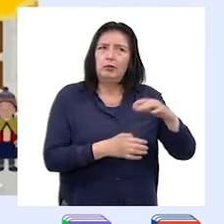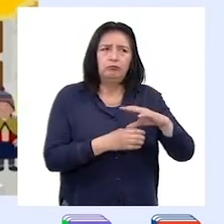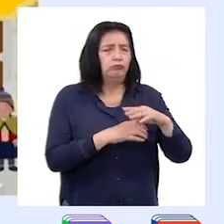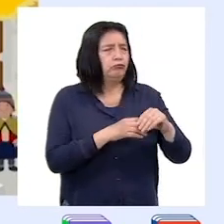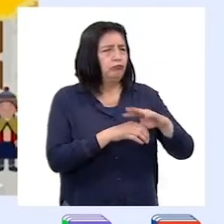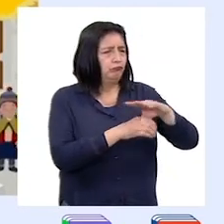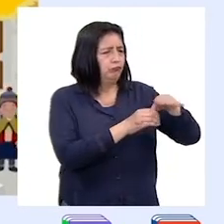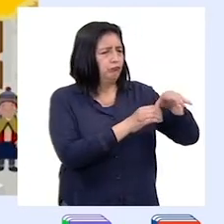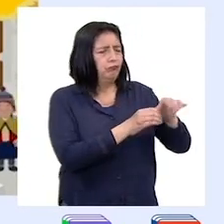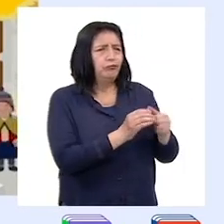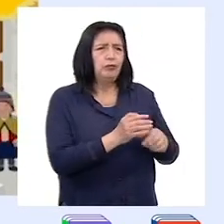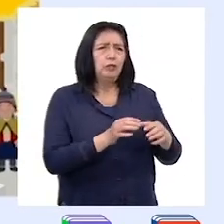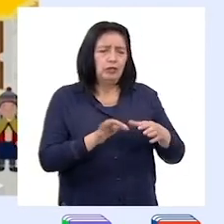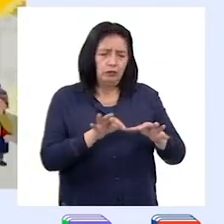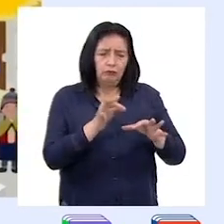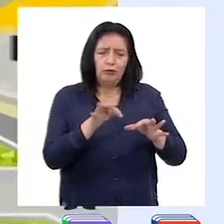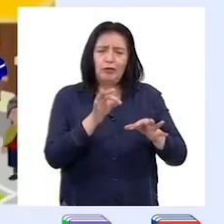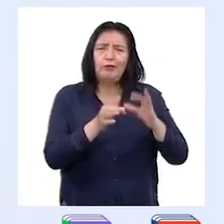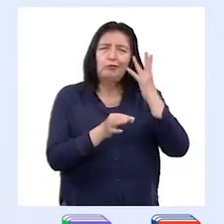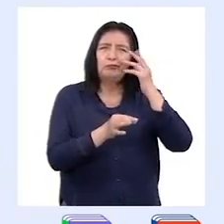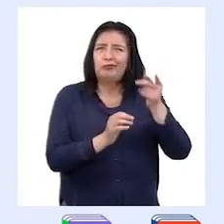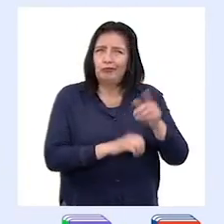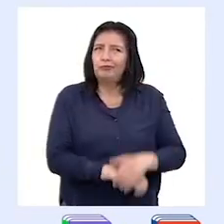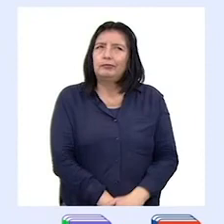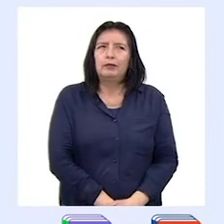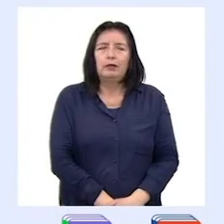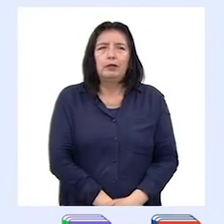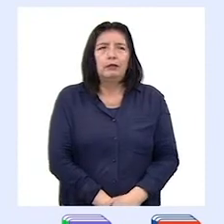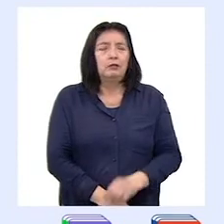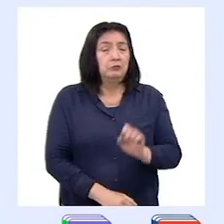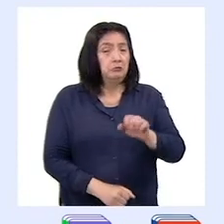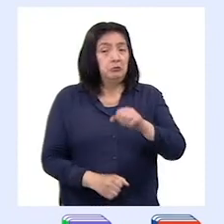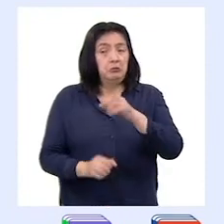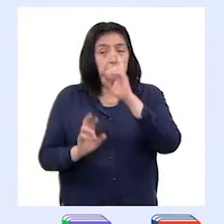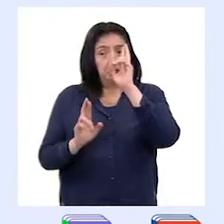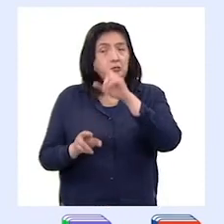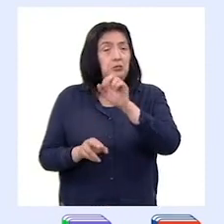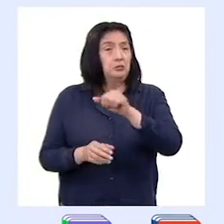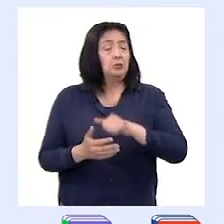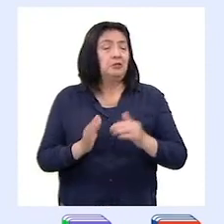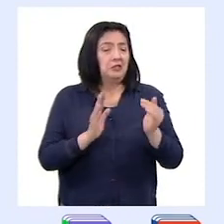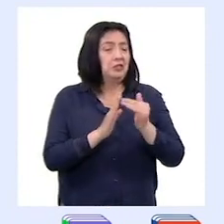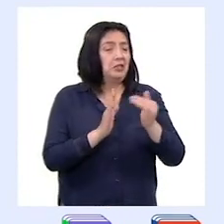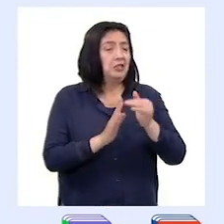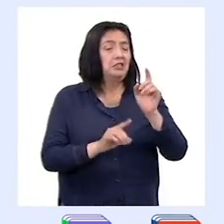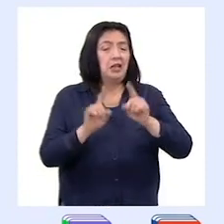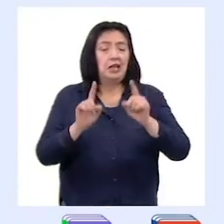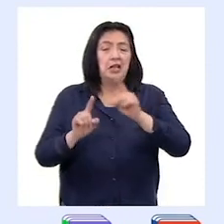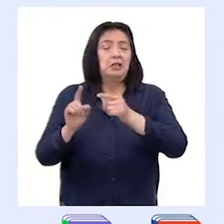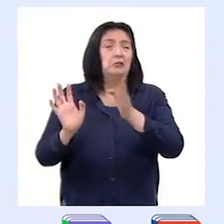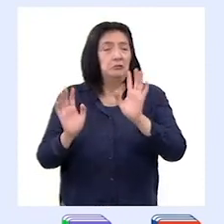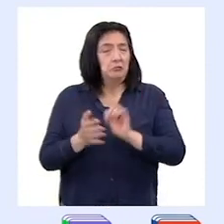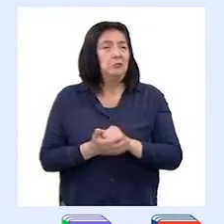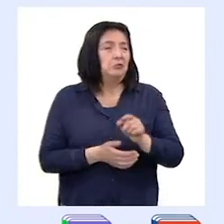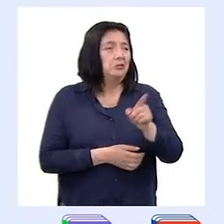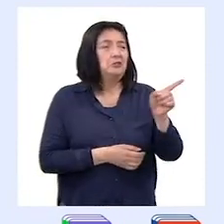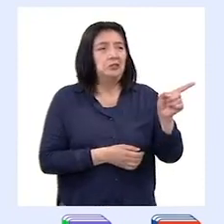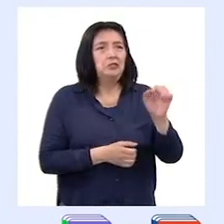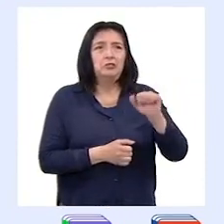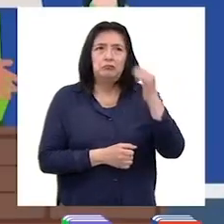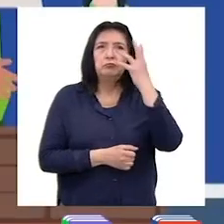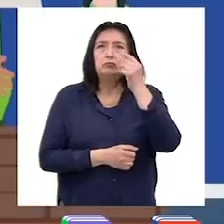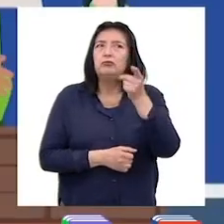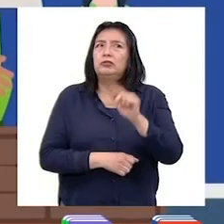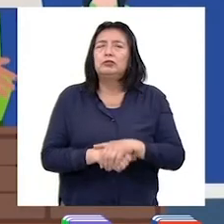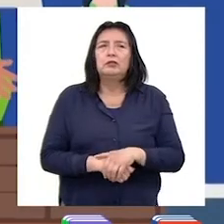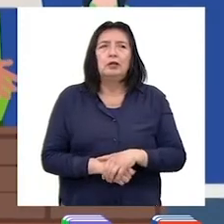por sus artesanías y bordados preciosos. Y tiene razón, porque en casa tenemos algunas artesanías de allá y son muy